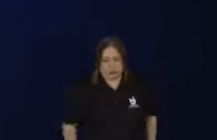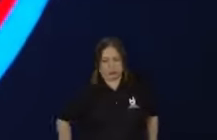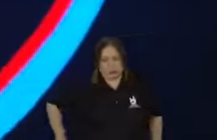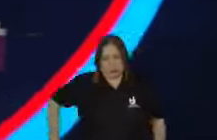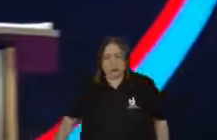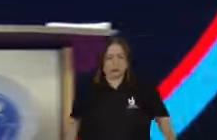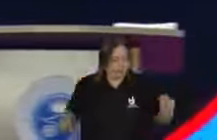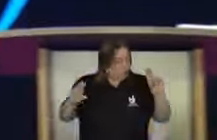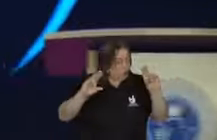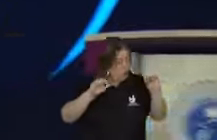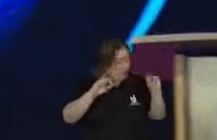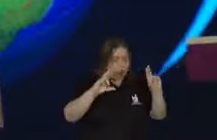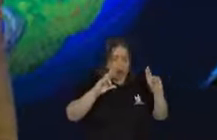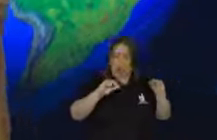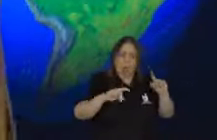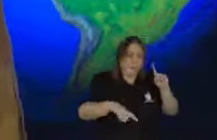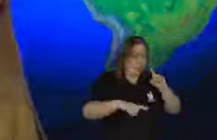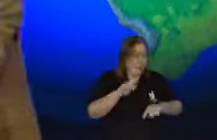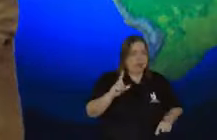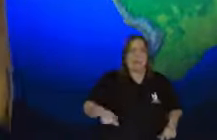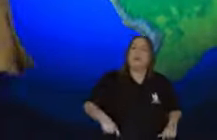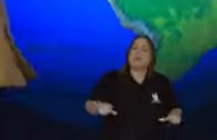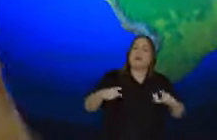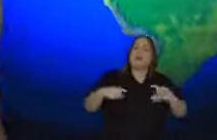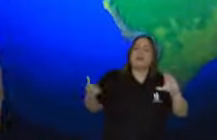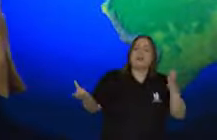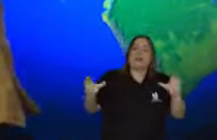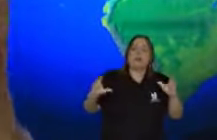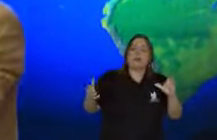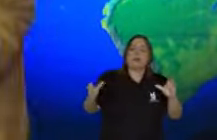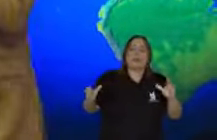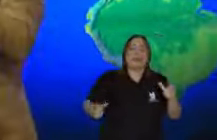No vivimos por apariencia, vivimos en